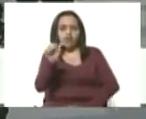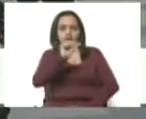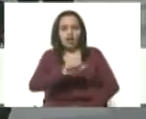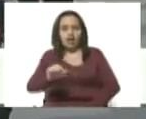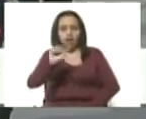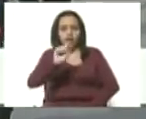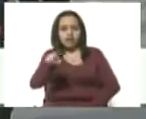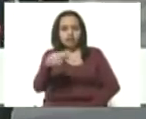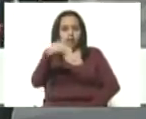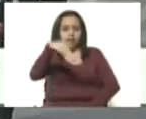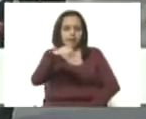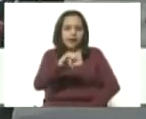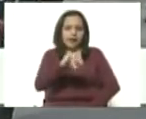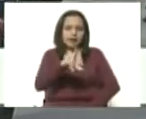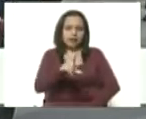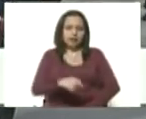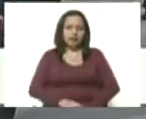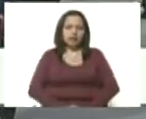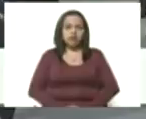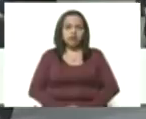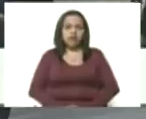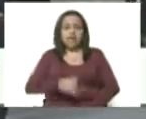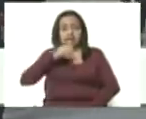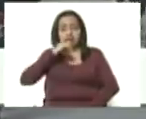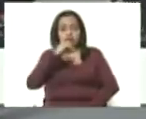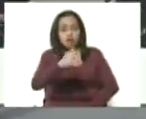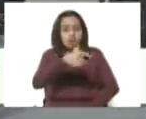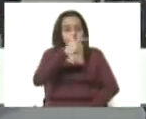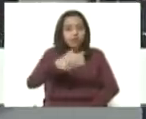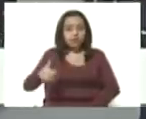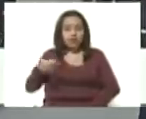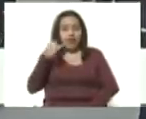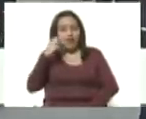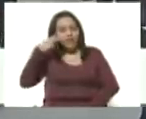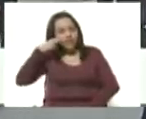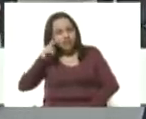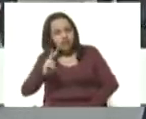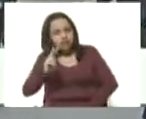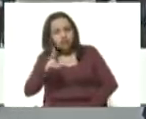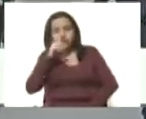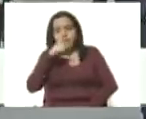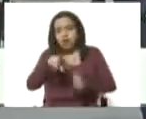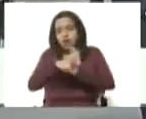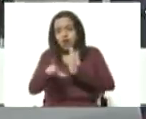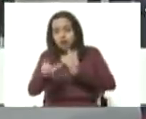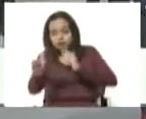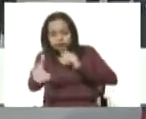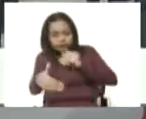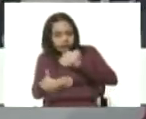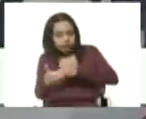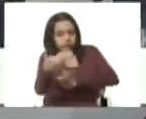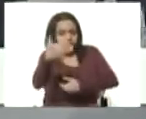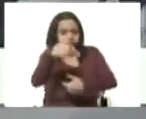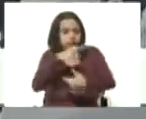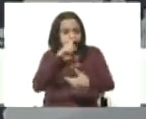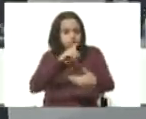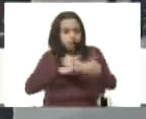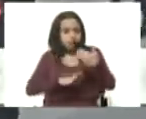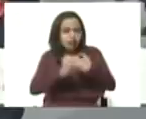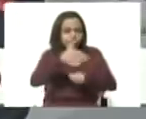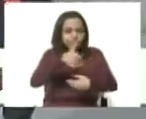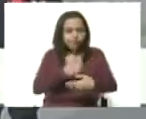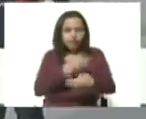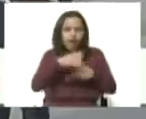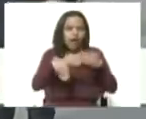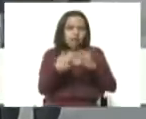Denunciar a aquellas personas que ilegalmente pasan personas por las trochas, por los caminos